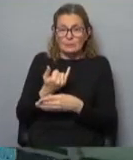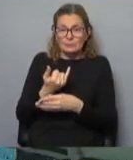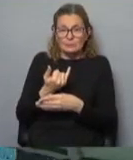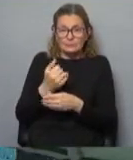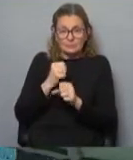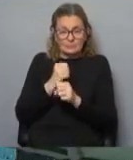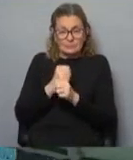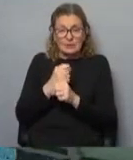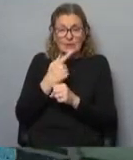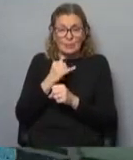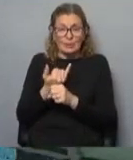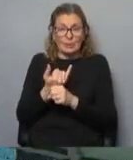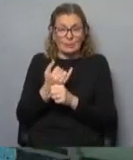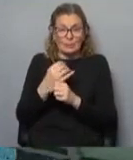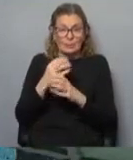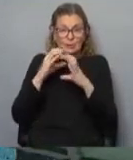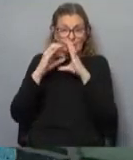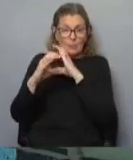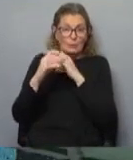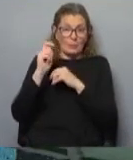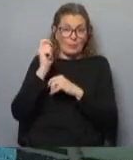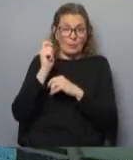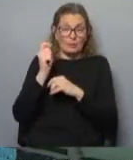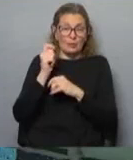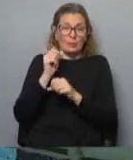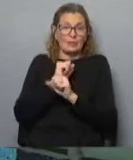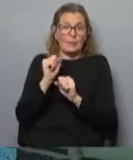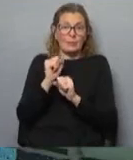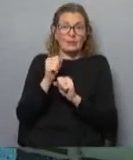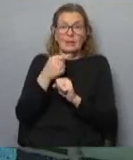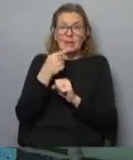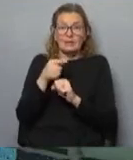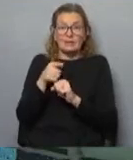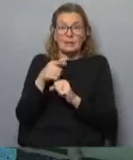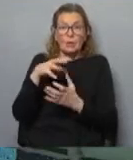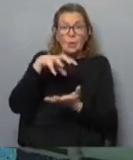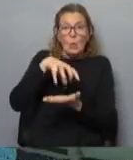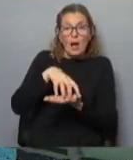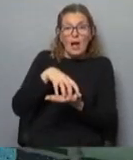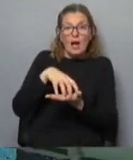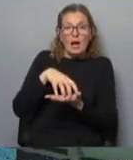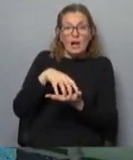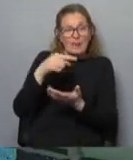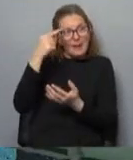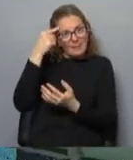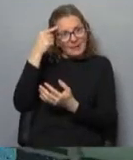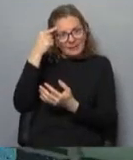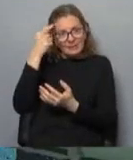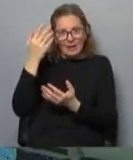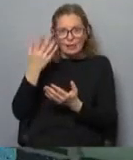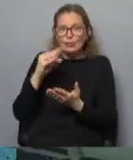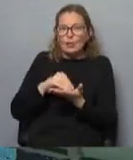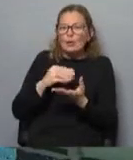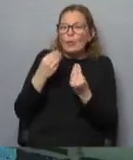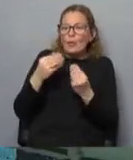que se trabaje por ejemplo en el transporte público no que se pueda tener allí espacios de formación espacio de reflexión con respecto a